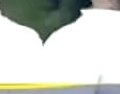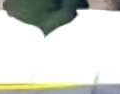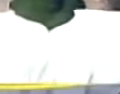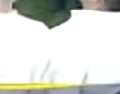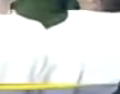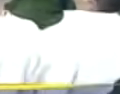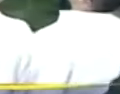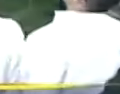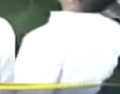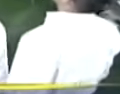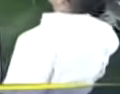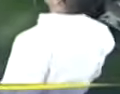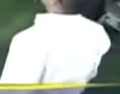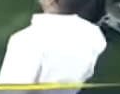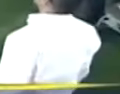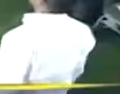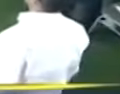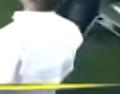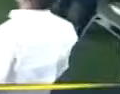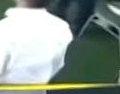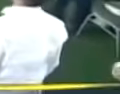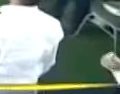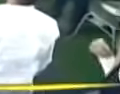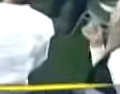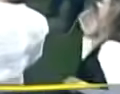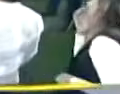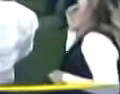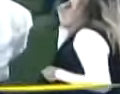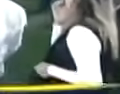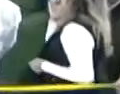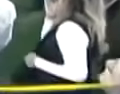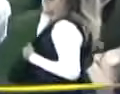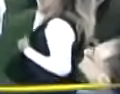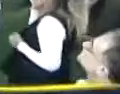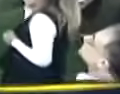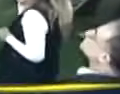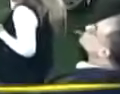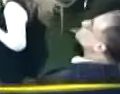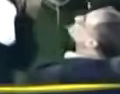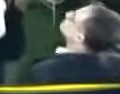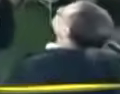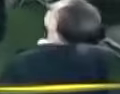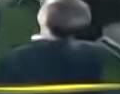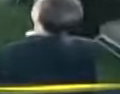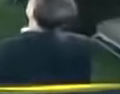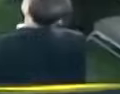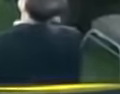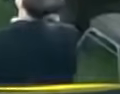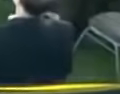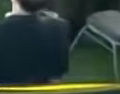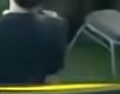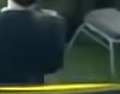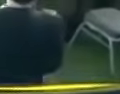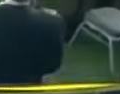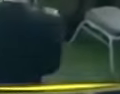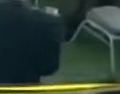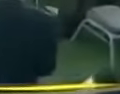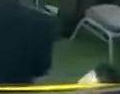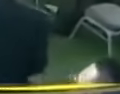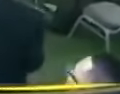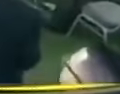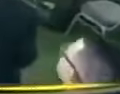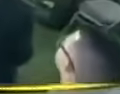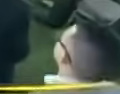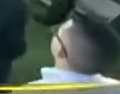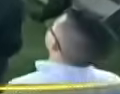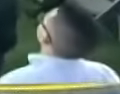Desde el mapa de mi tierra, sentimiento nacional. Desde el mar hasta la sierra, vamos todos a cantar. Es orgullo